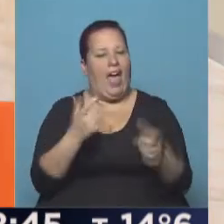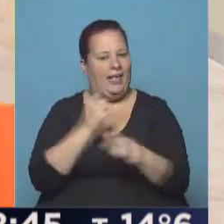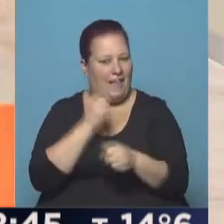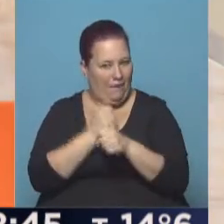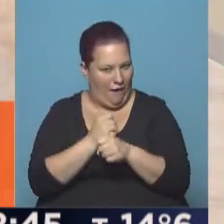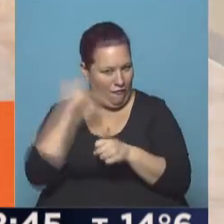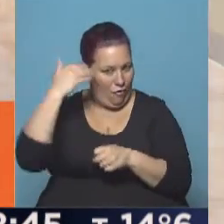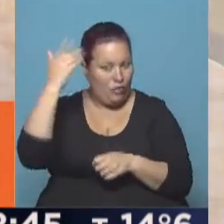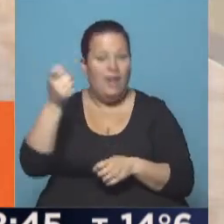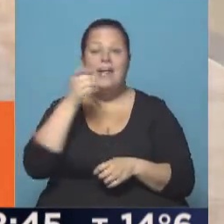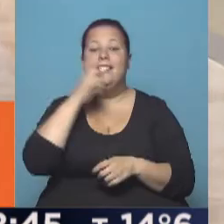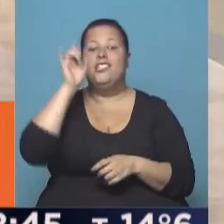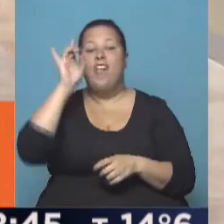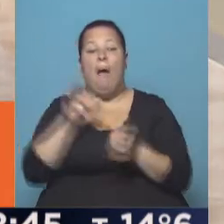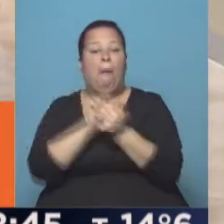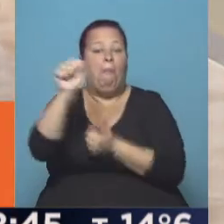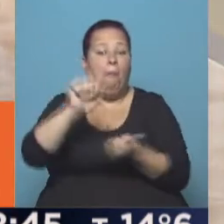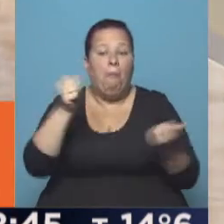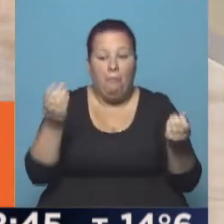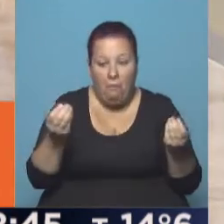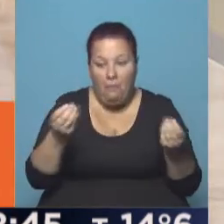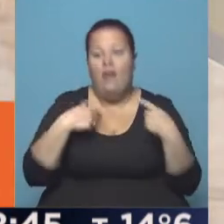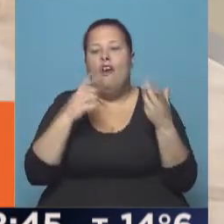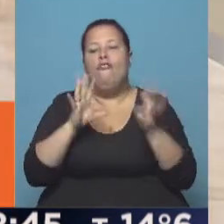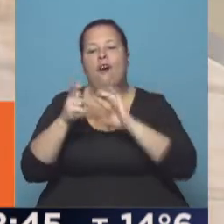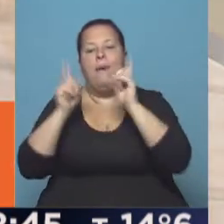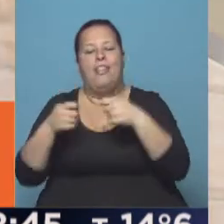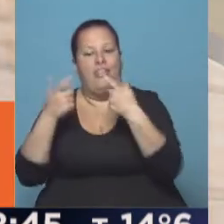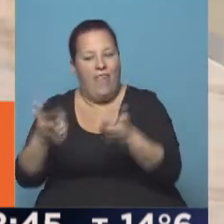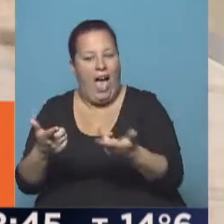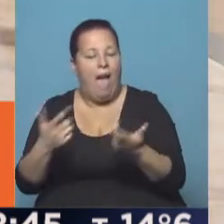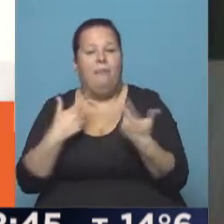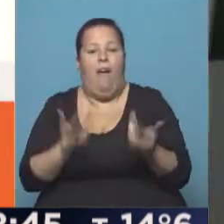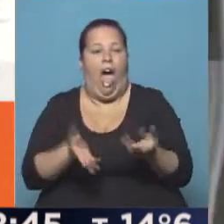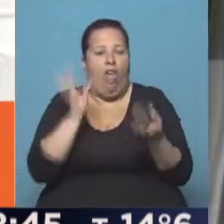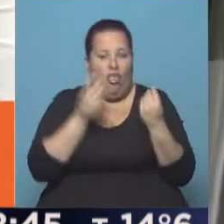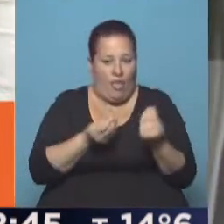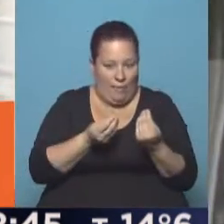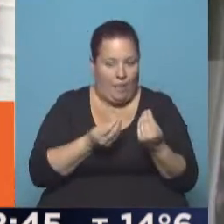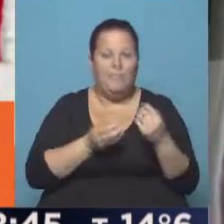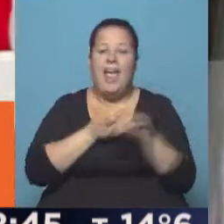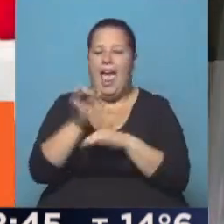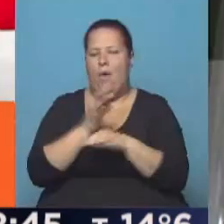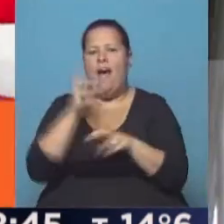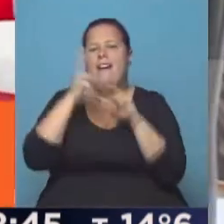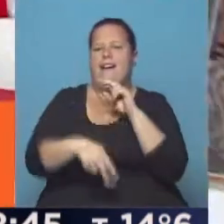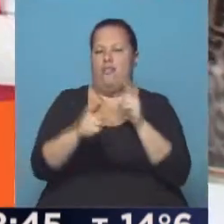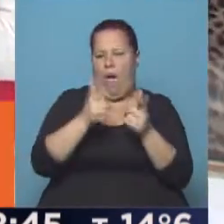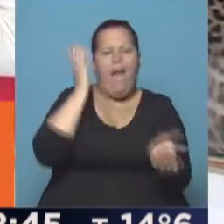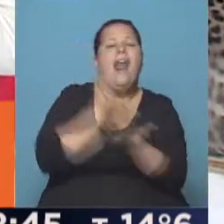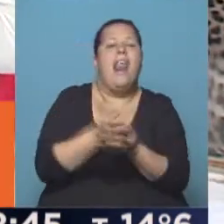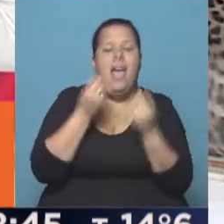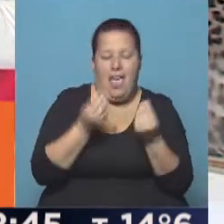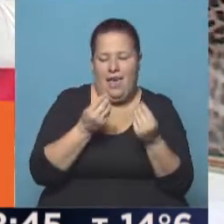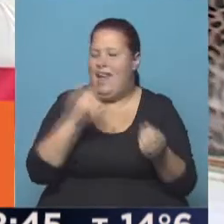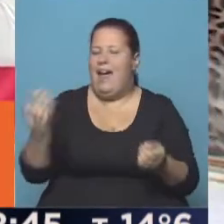trabajo, porque si no solamente con el título, le damos una herramienta, pero que no la pueden utilizar. Educar no tiene límite, el límite es